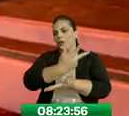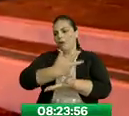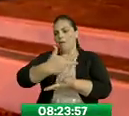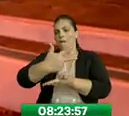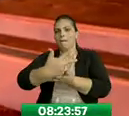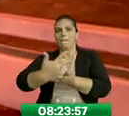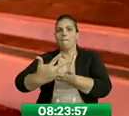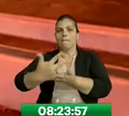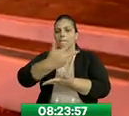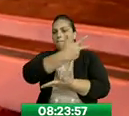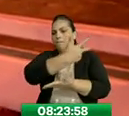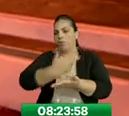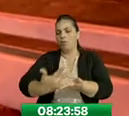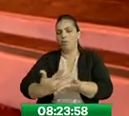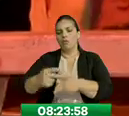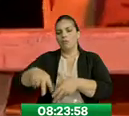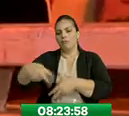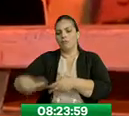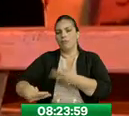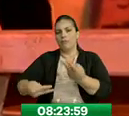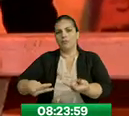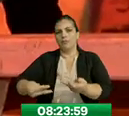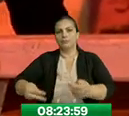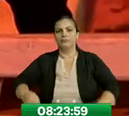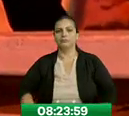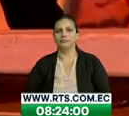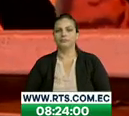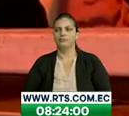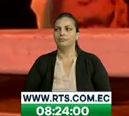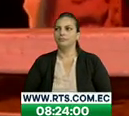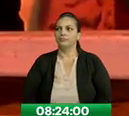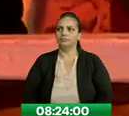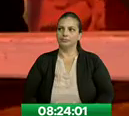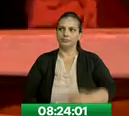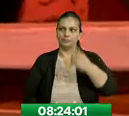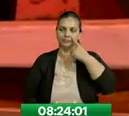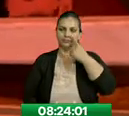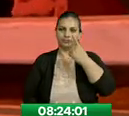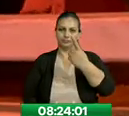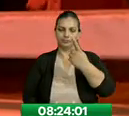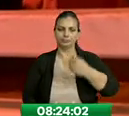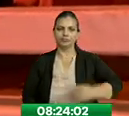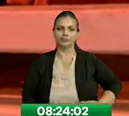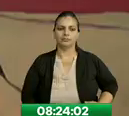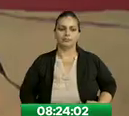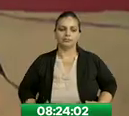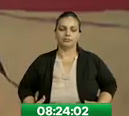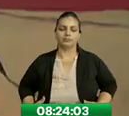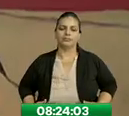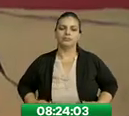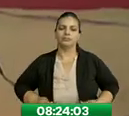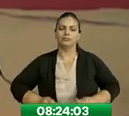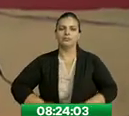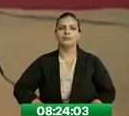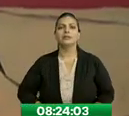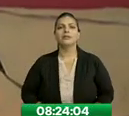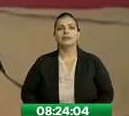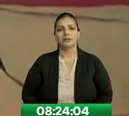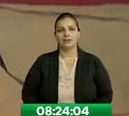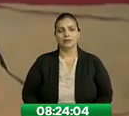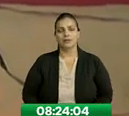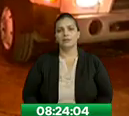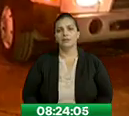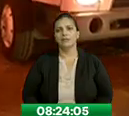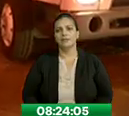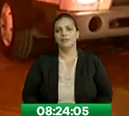alertaron a las vecinas de los escombros que dejó el fuerte impacto que provocó ese automóvil al golpear el pilar de una casa y parte de las escalinatas